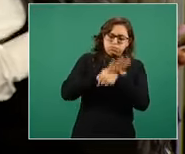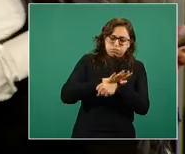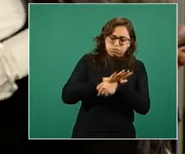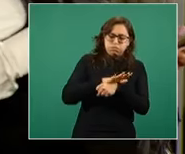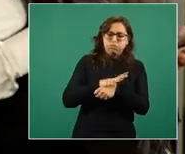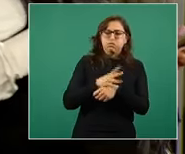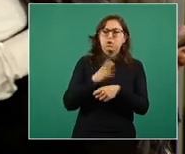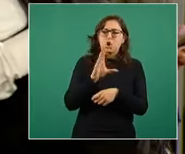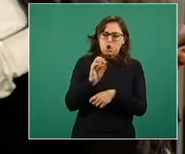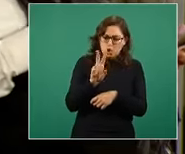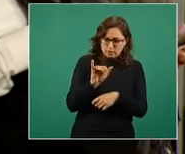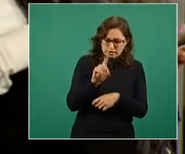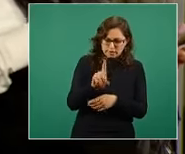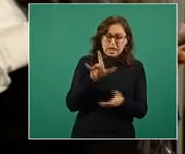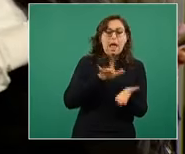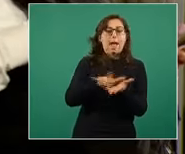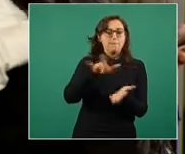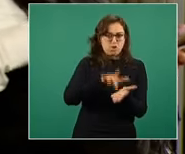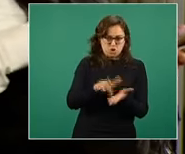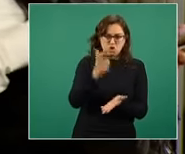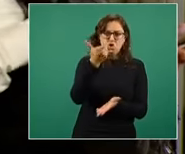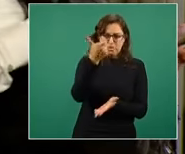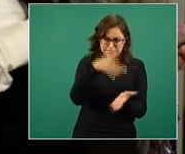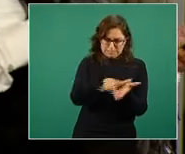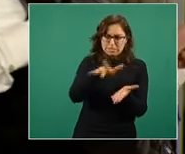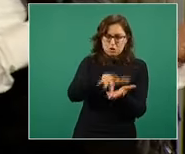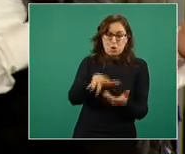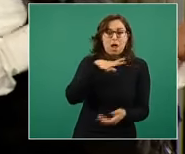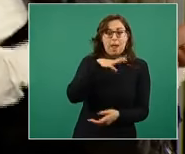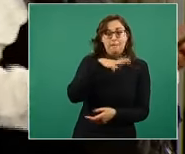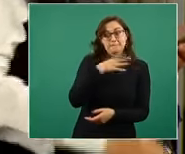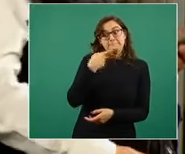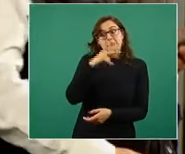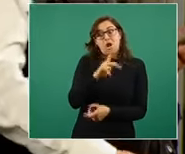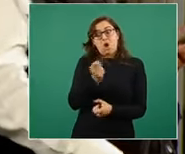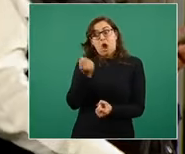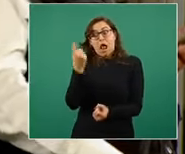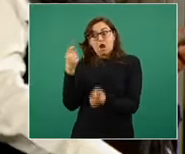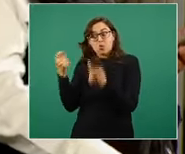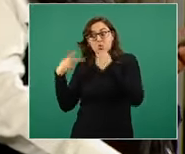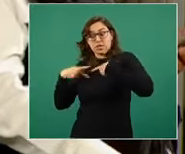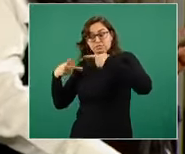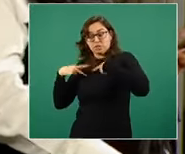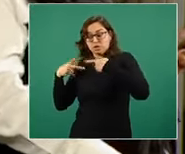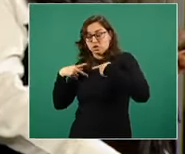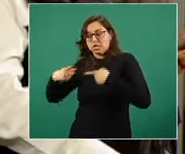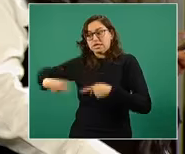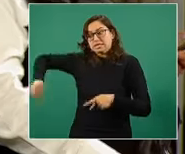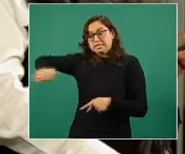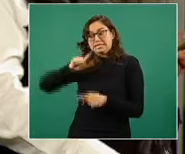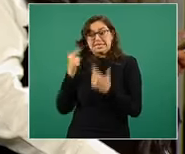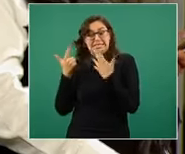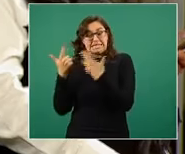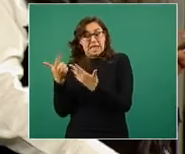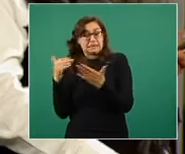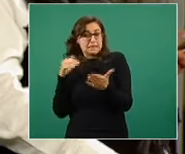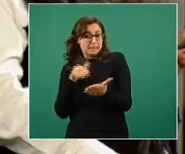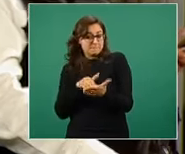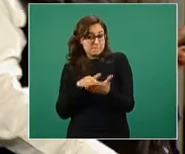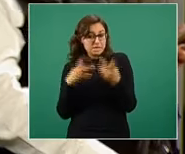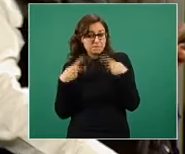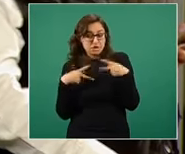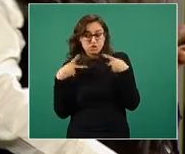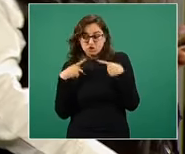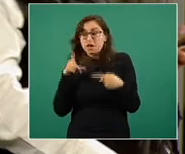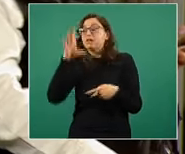no ponían COVID en el certificado de defunción? Y hay muchísimos, alrededor de 7,000 solicitudes que están que se quedaron